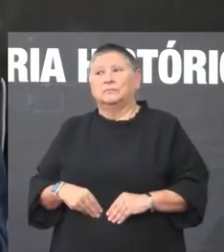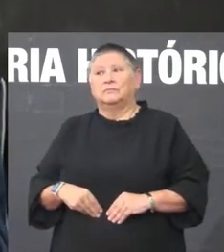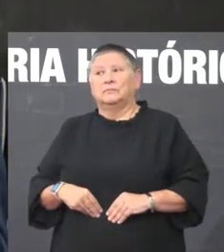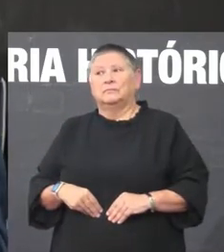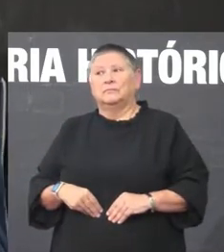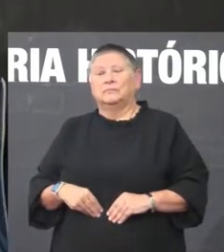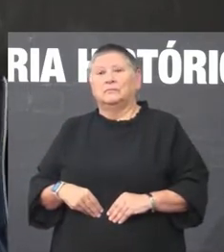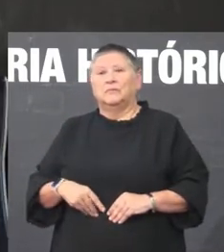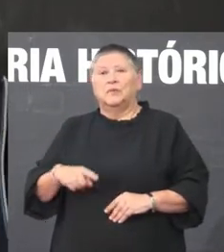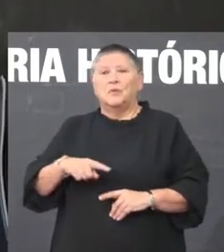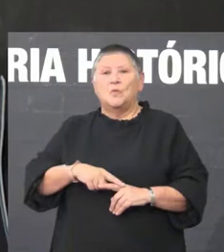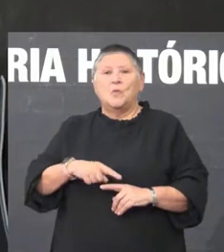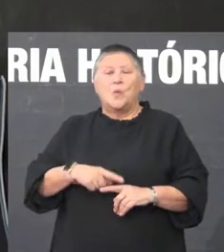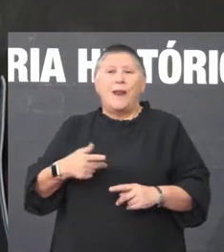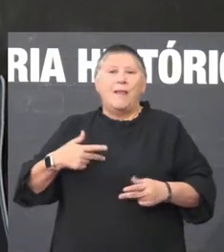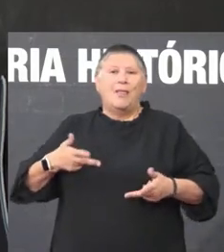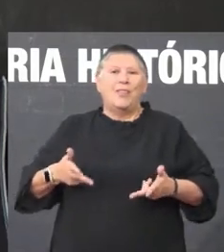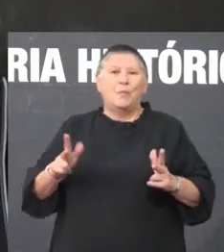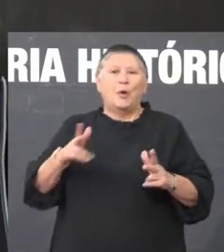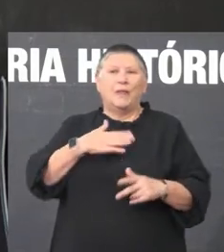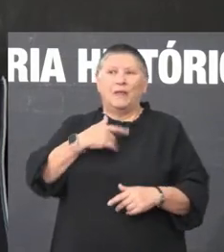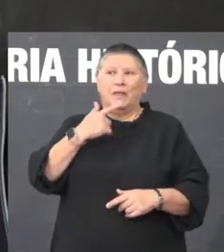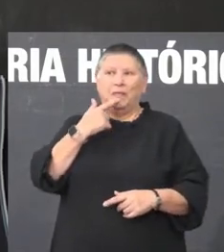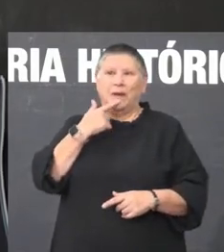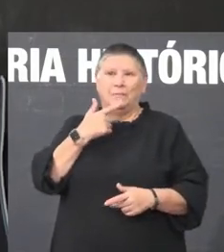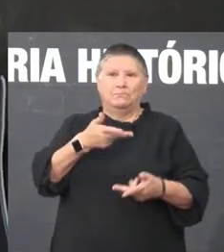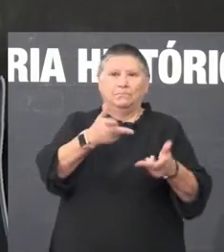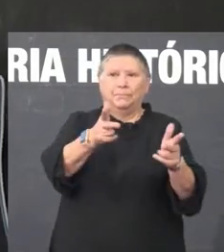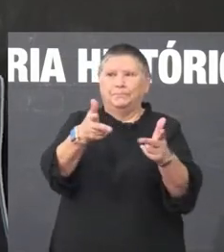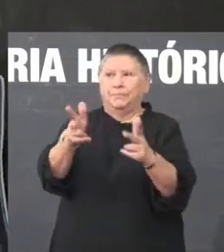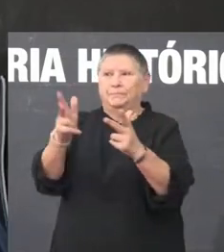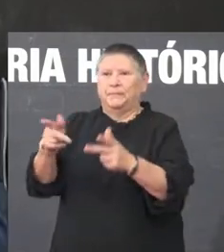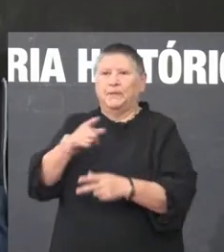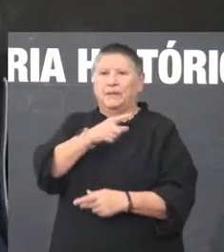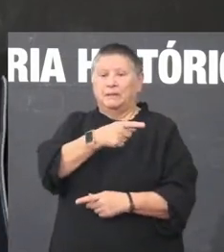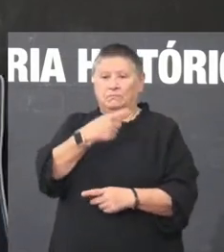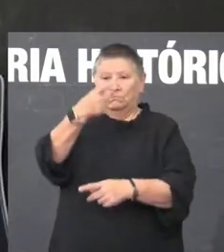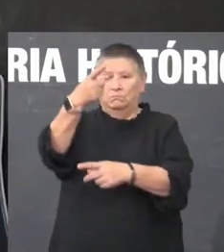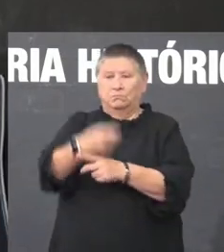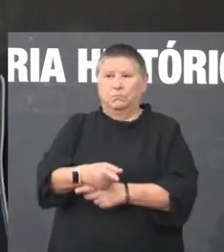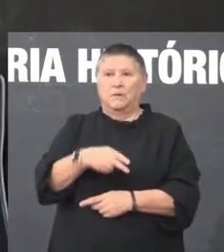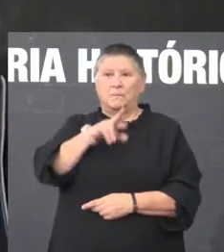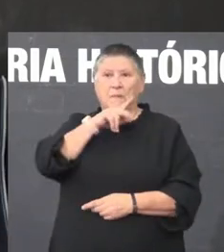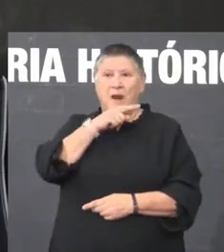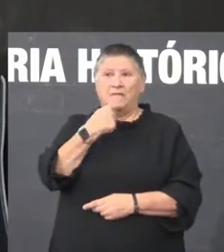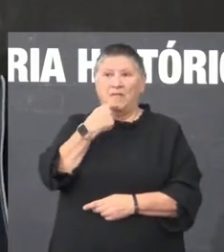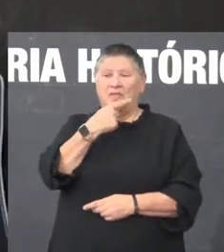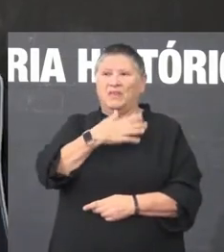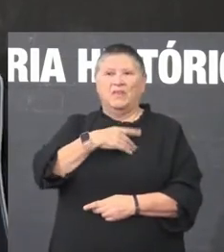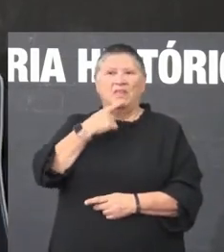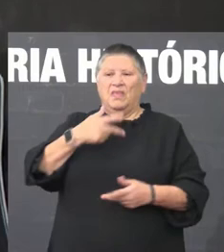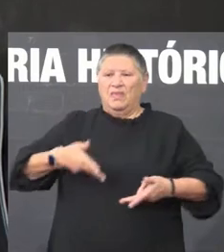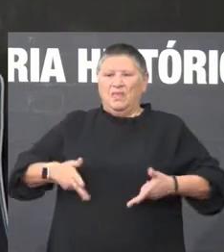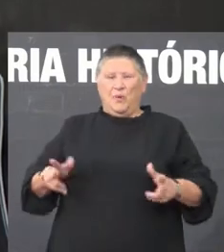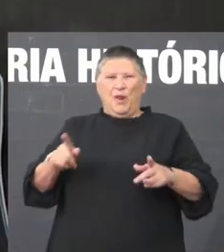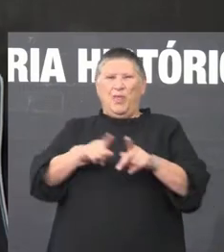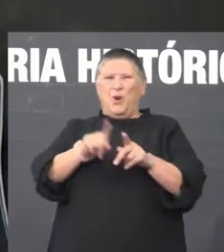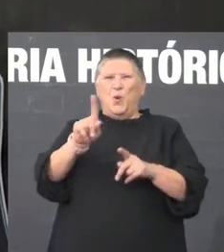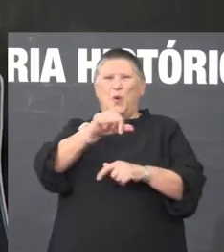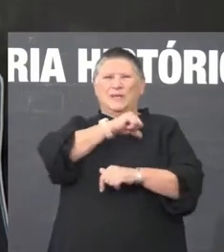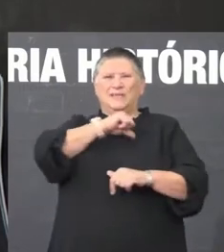que la democracia no es consentimiento, puesto que afirmar esto es afirmar que la democracia no se basa en